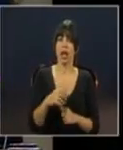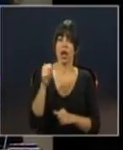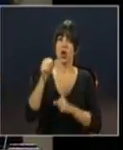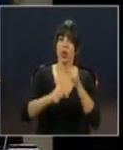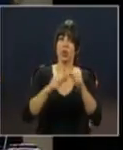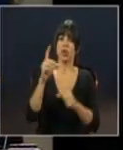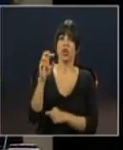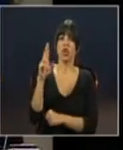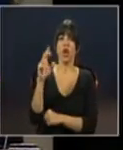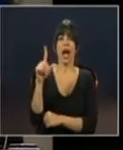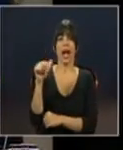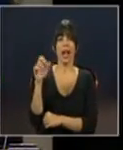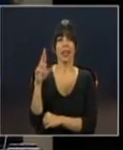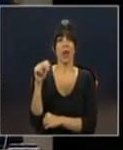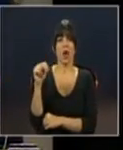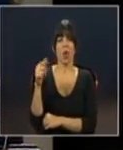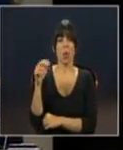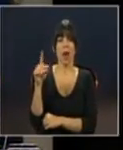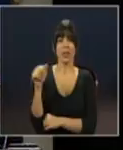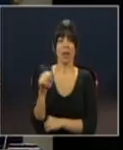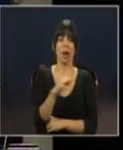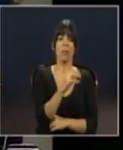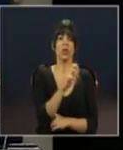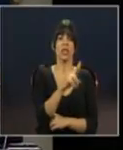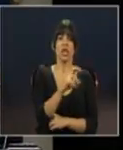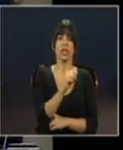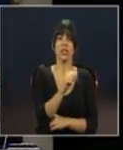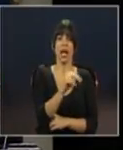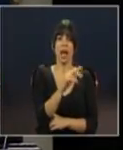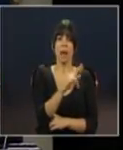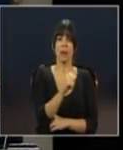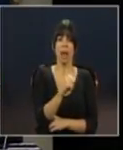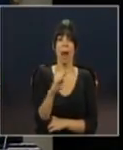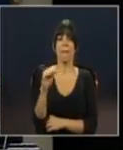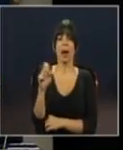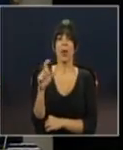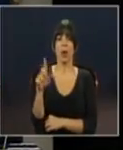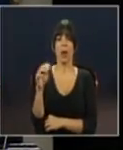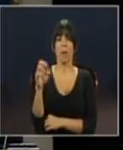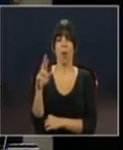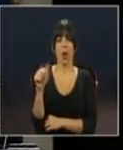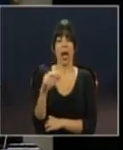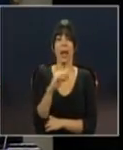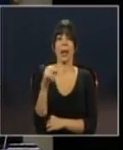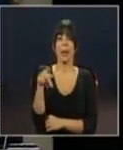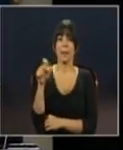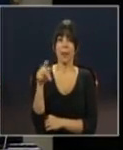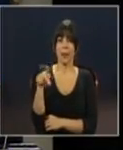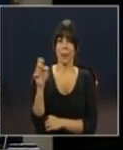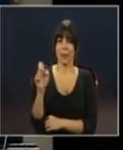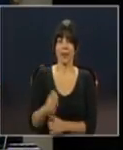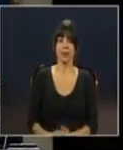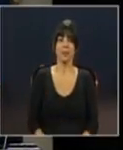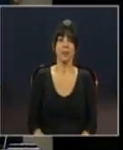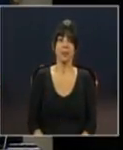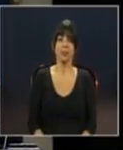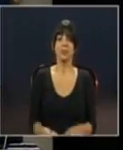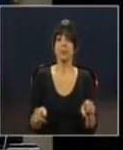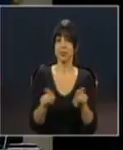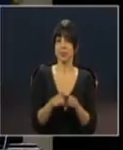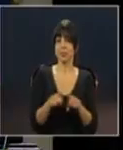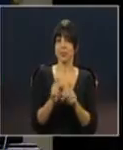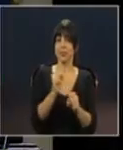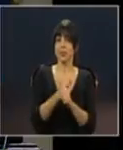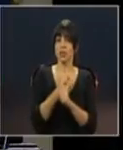el doctor Calderón Guardia, Monseñor Sanabria, don Manuel Mora y don Pepe. También en la